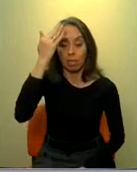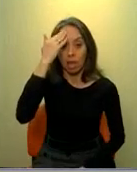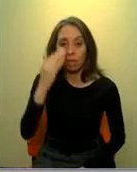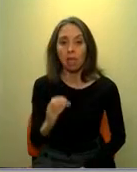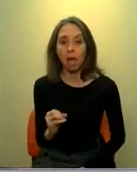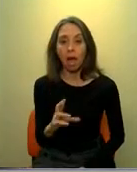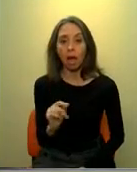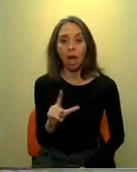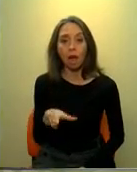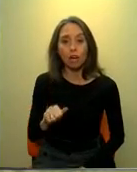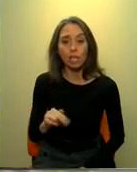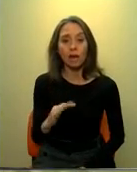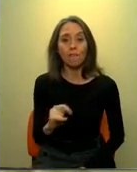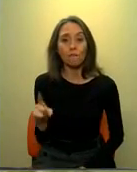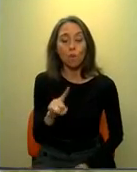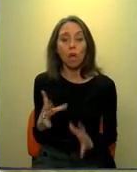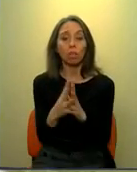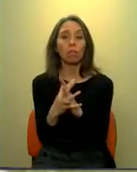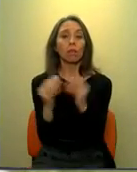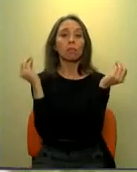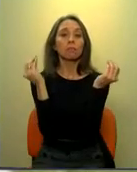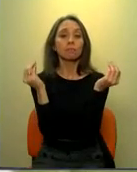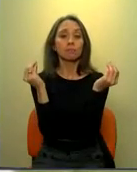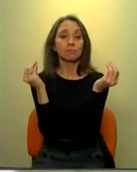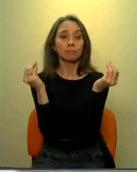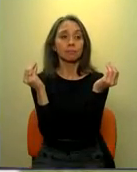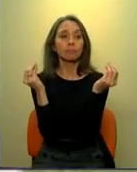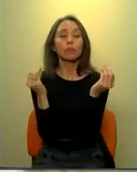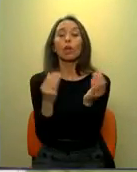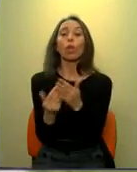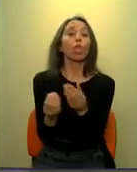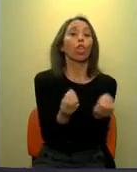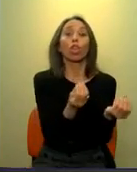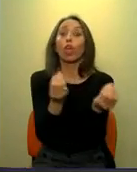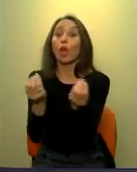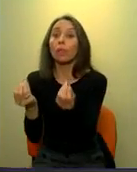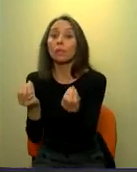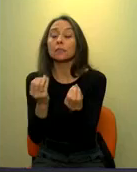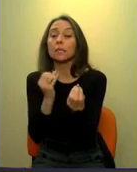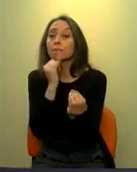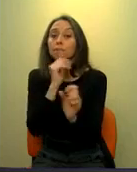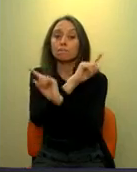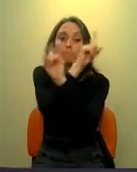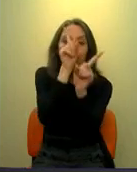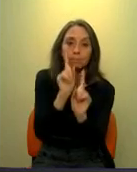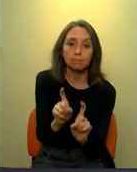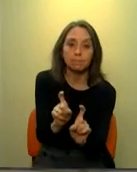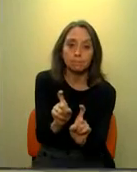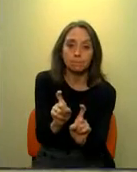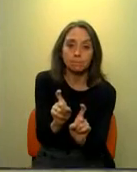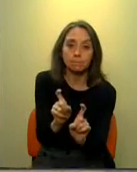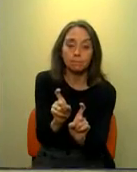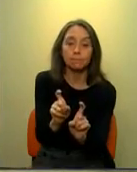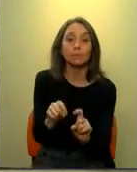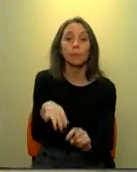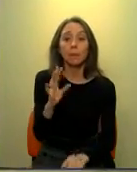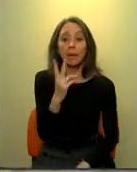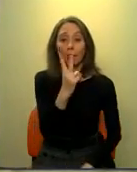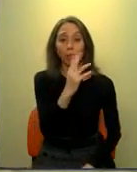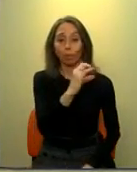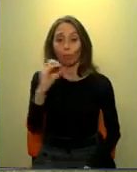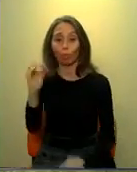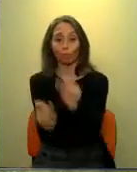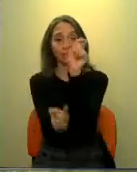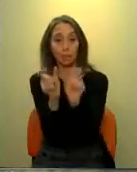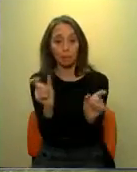Carolina Fuentes Bustos desapareció y su paradero sigue siendo un enigma. Pese a que más de 200